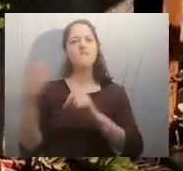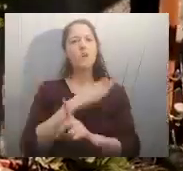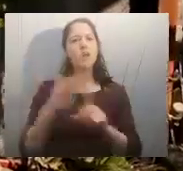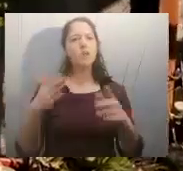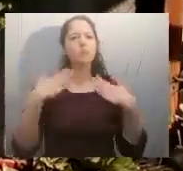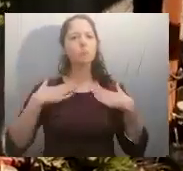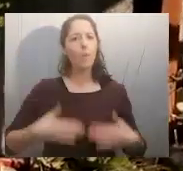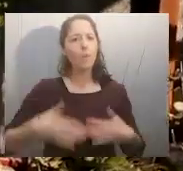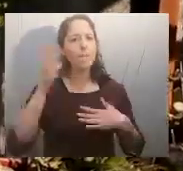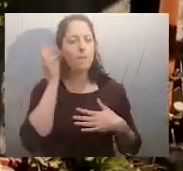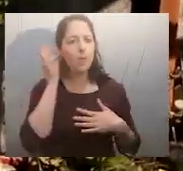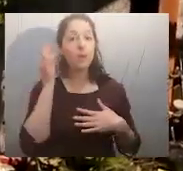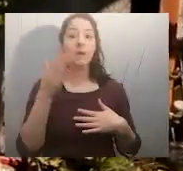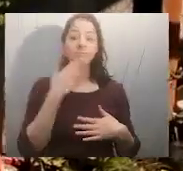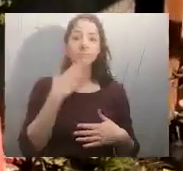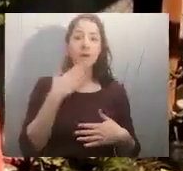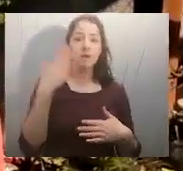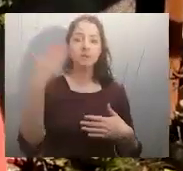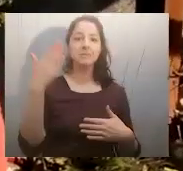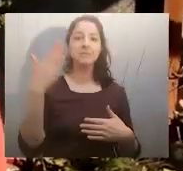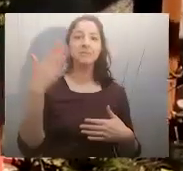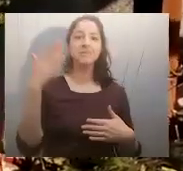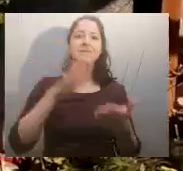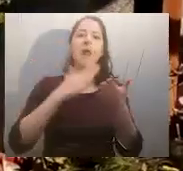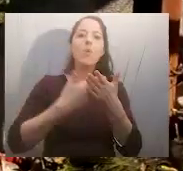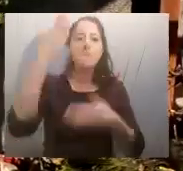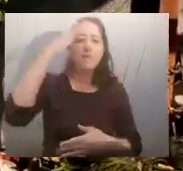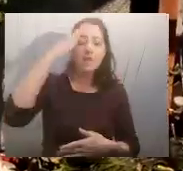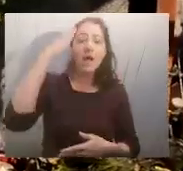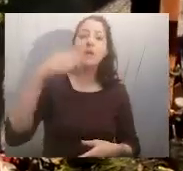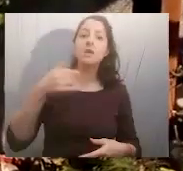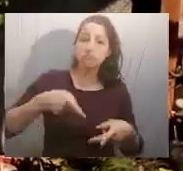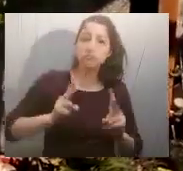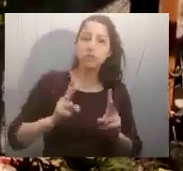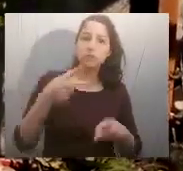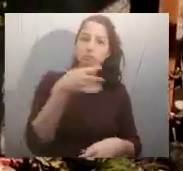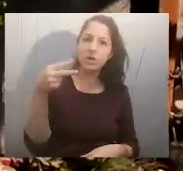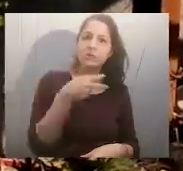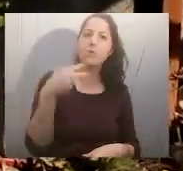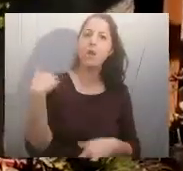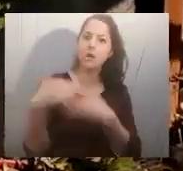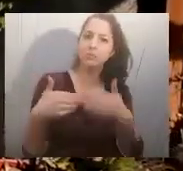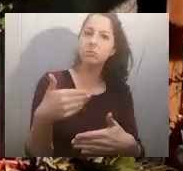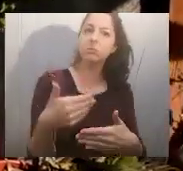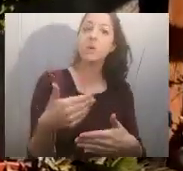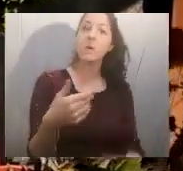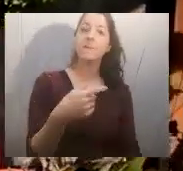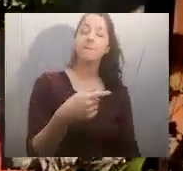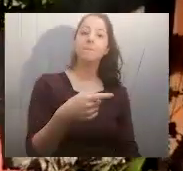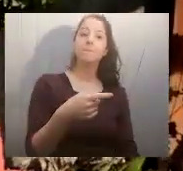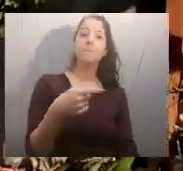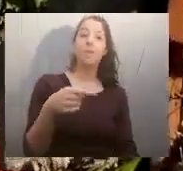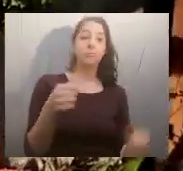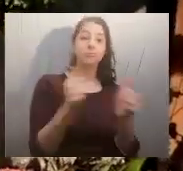cuerpos, nuestra salud mental y nuestros derechos sexuales y reproductivos. Con la pandemia se ha